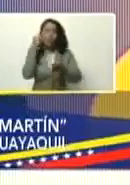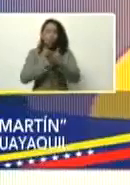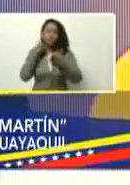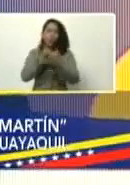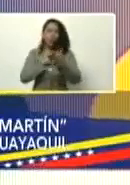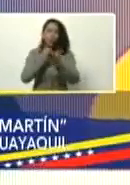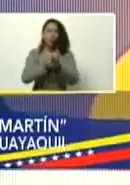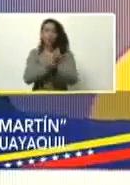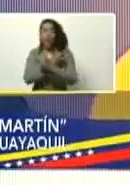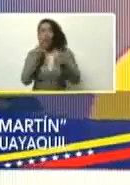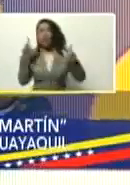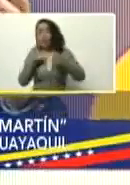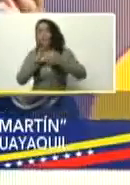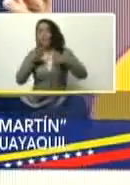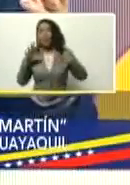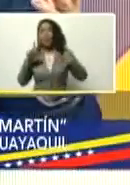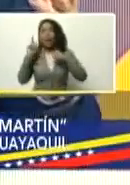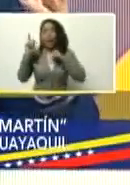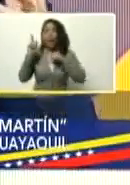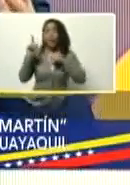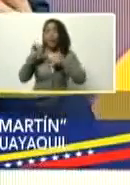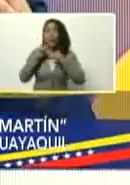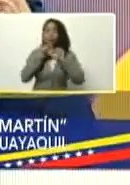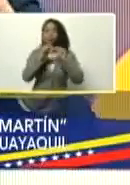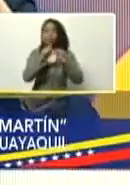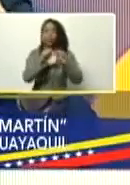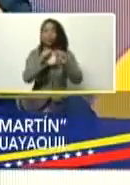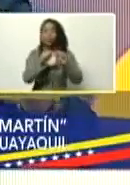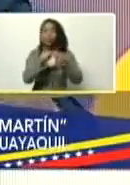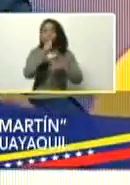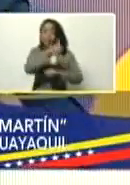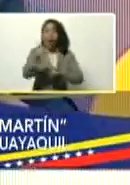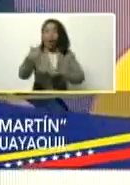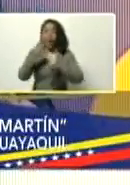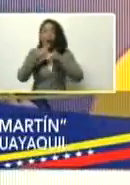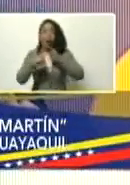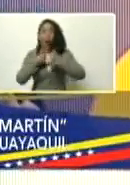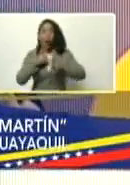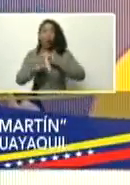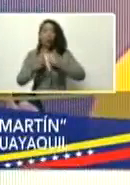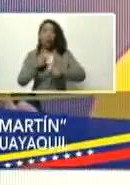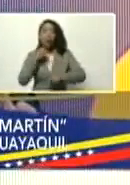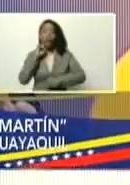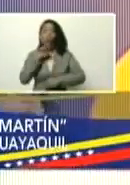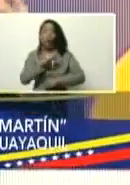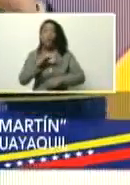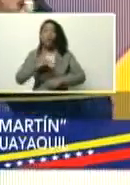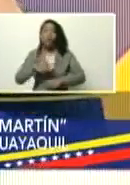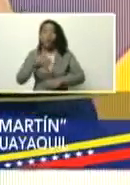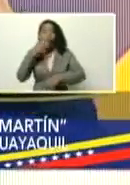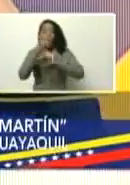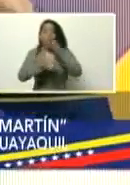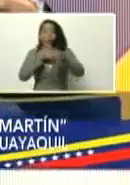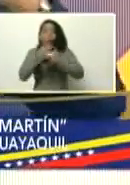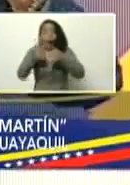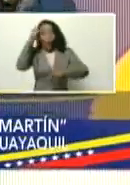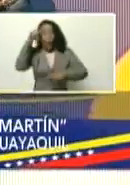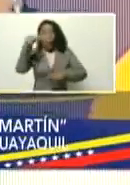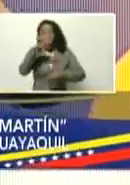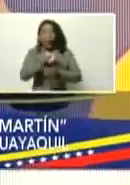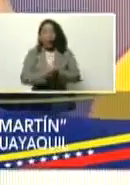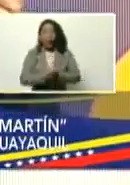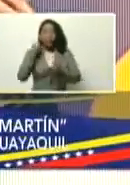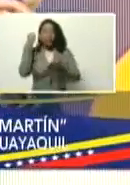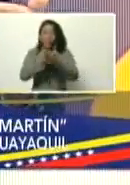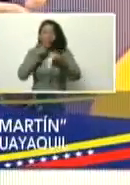por su liberación? Esa es la continuidad. Cada acontecimiento de la historia se puede explicar por los pueblos